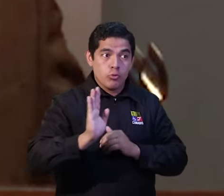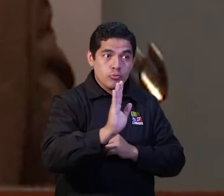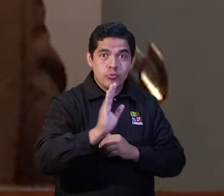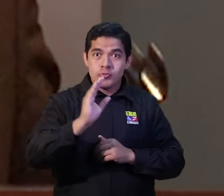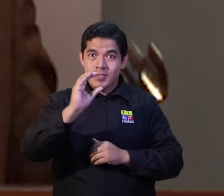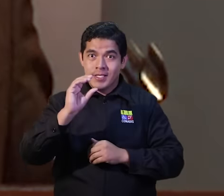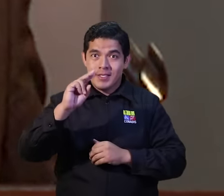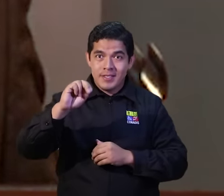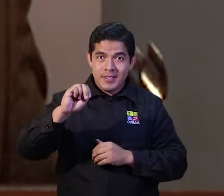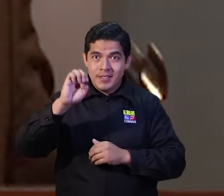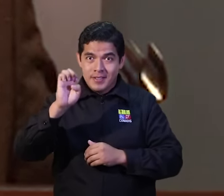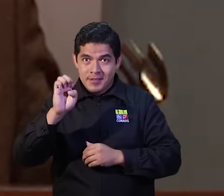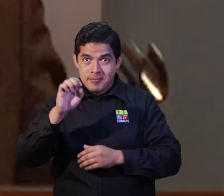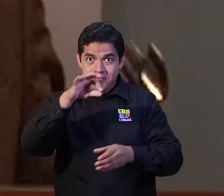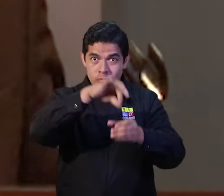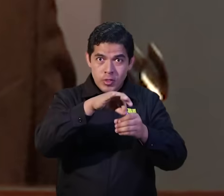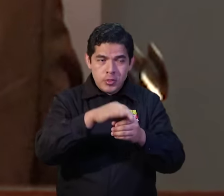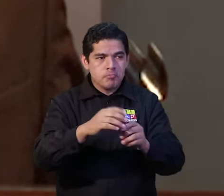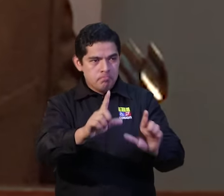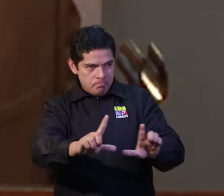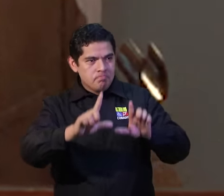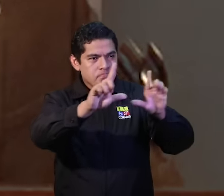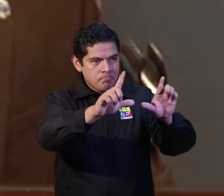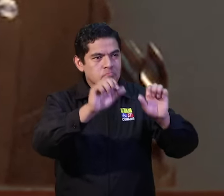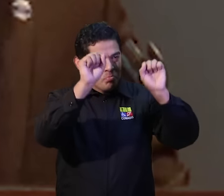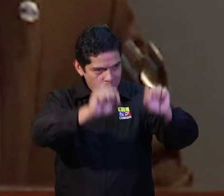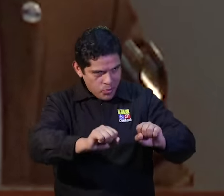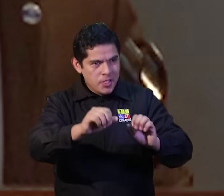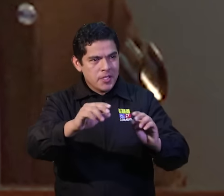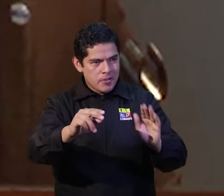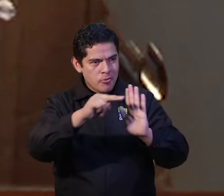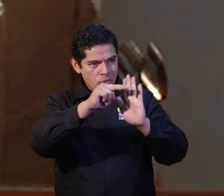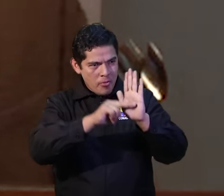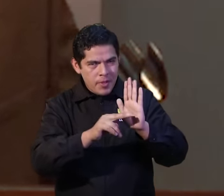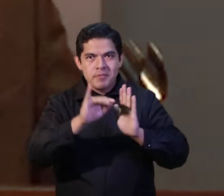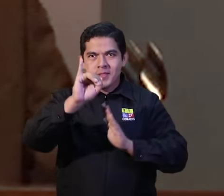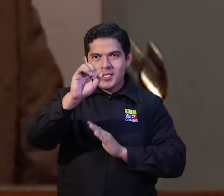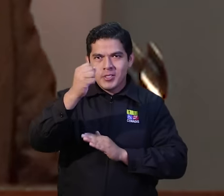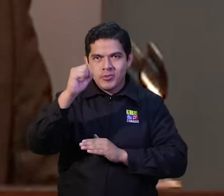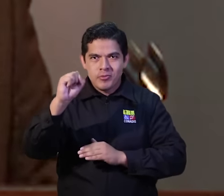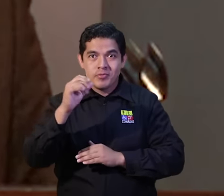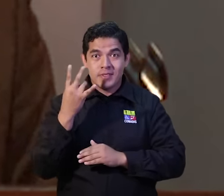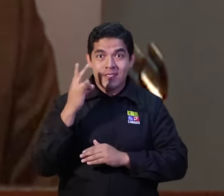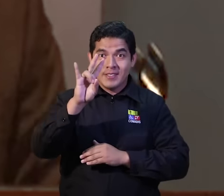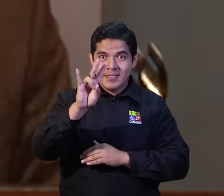que el Tribunal Supremo Electoral también obtenga su certificación electoral ISO